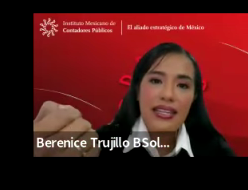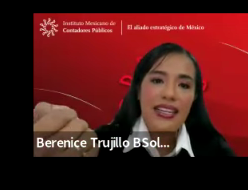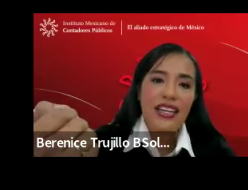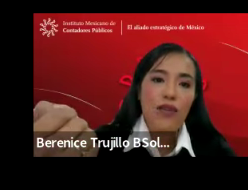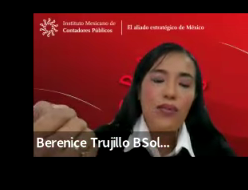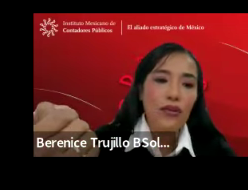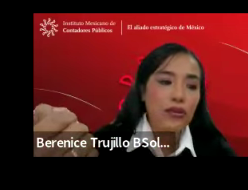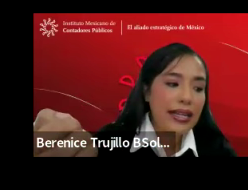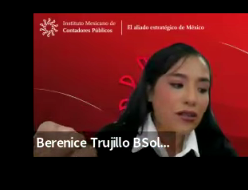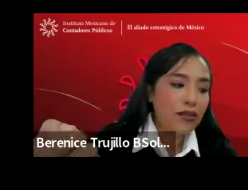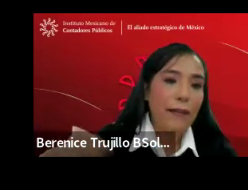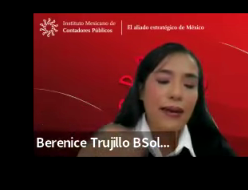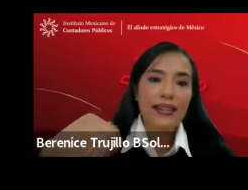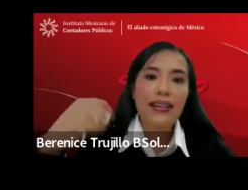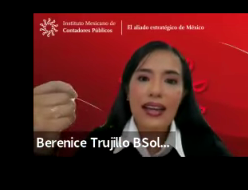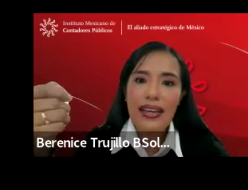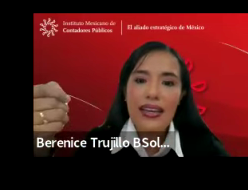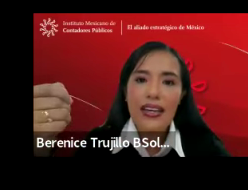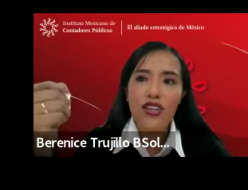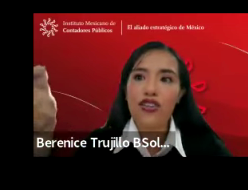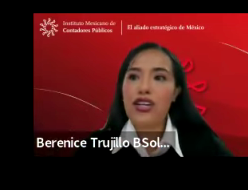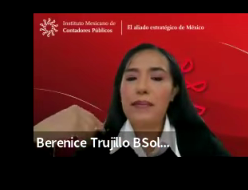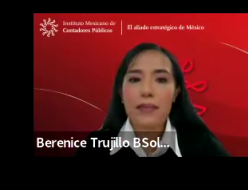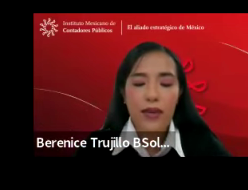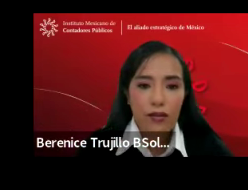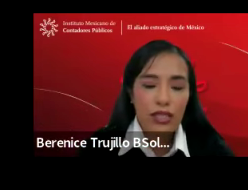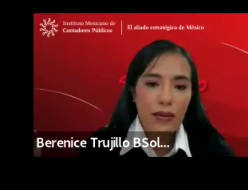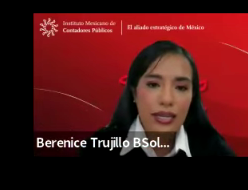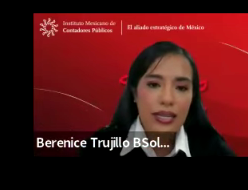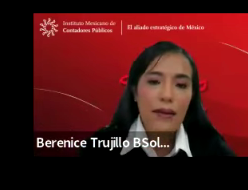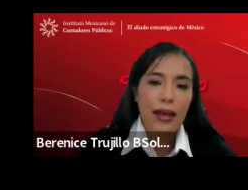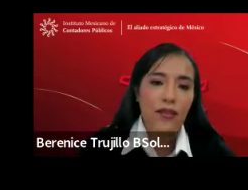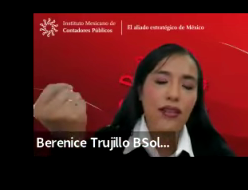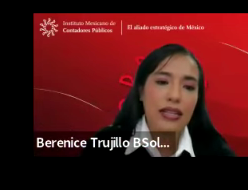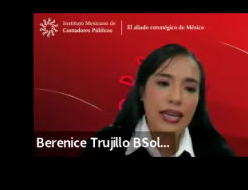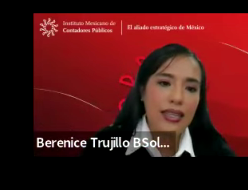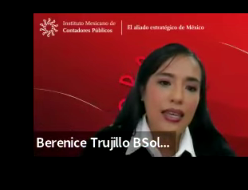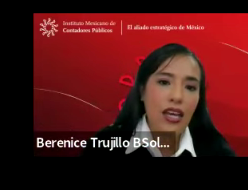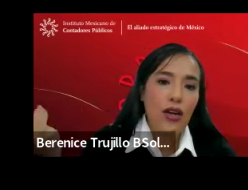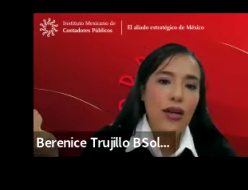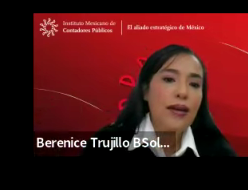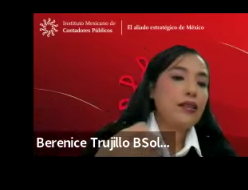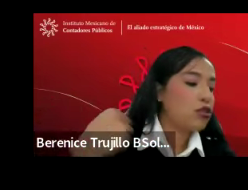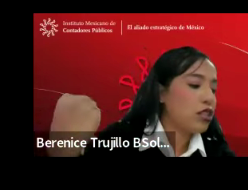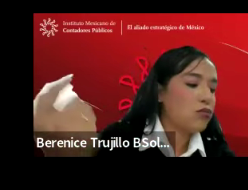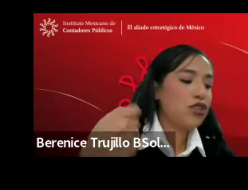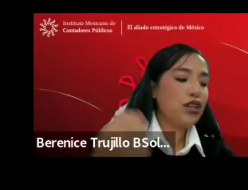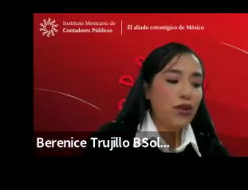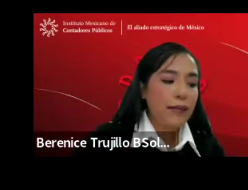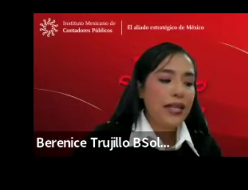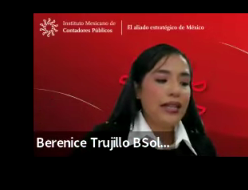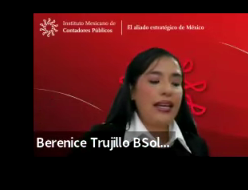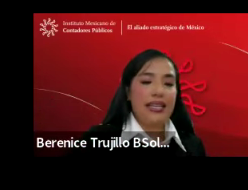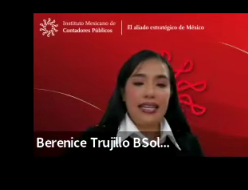mi cliente. Por lo tanto, a partir de ahí, yo ya me puedo inscribir al padrón del SAT. Entonces,